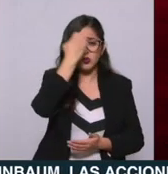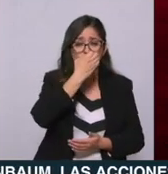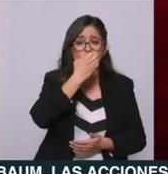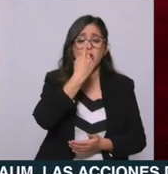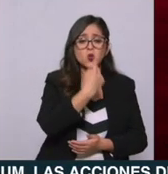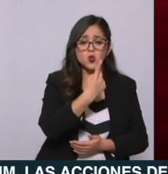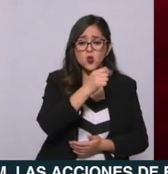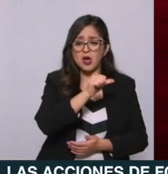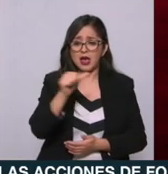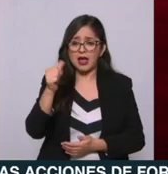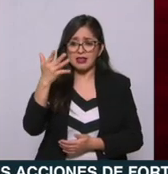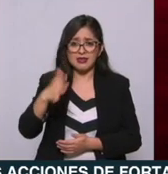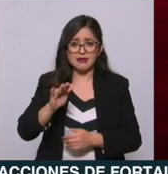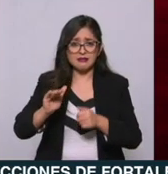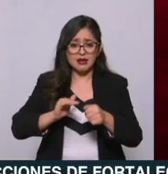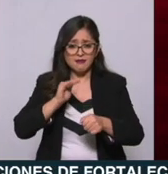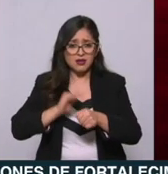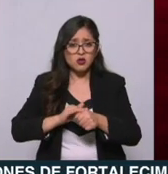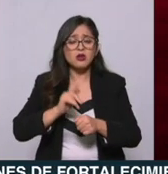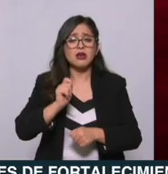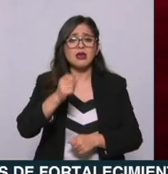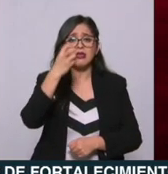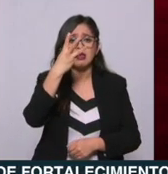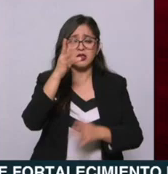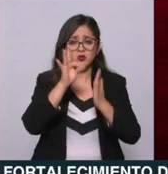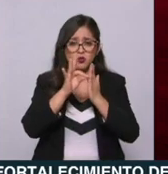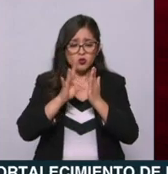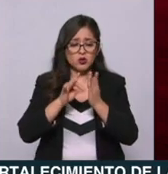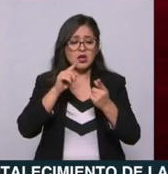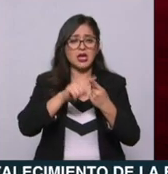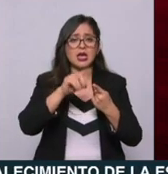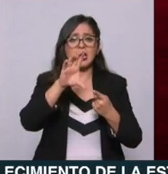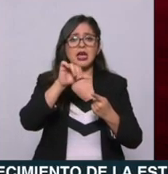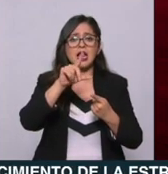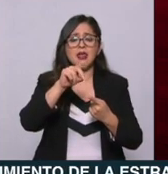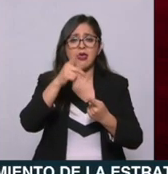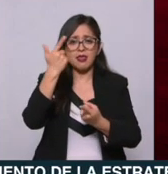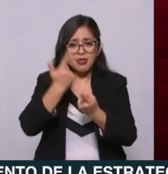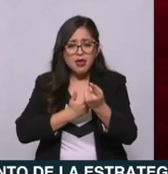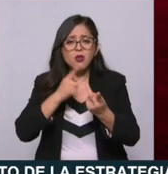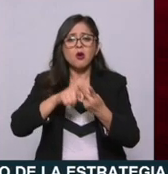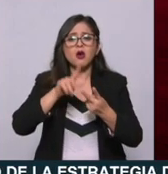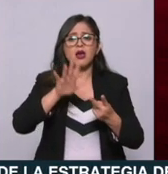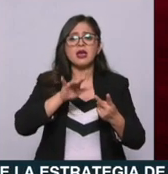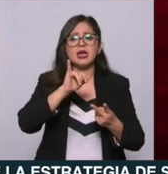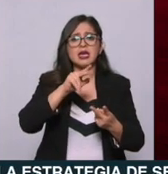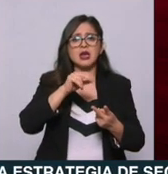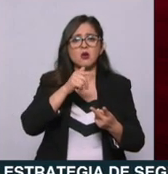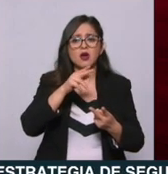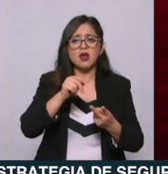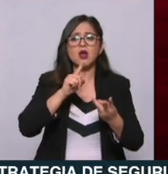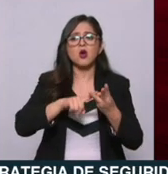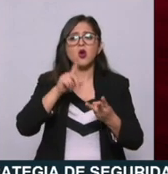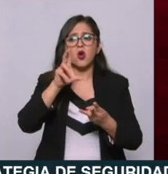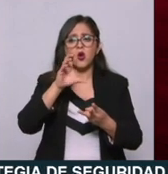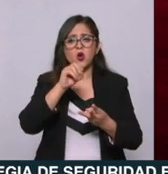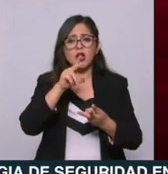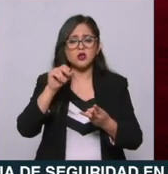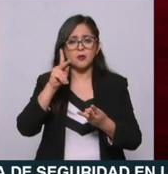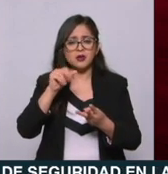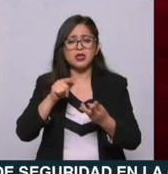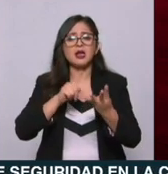las entidades y se basa en 4 puntos: calidad de datos, irregularidades, correlación parcial y término de error.